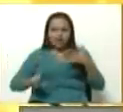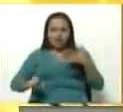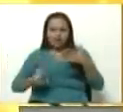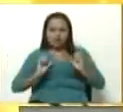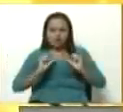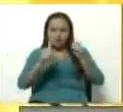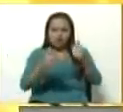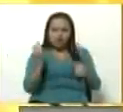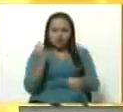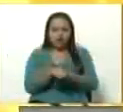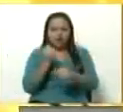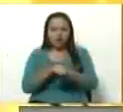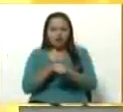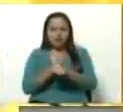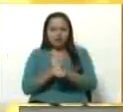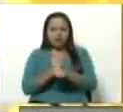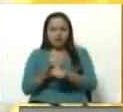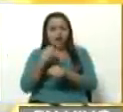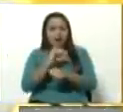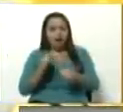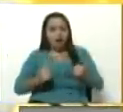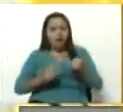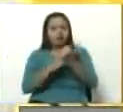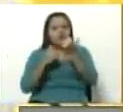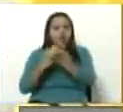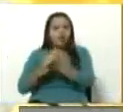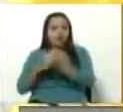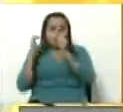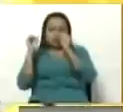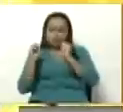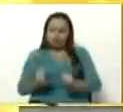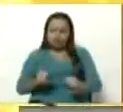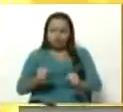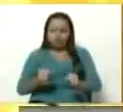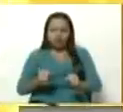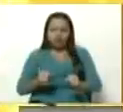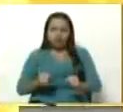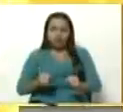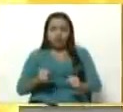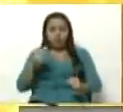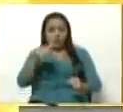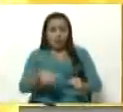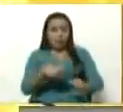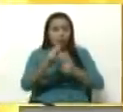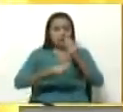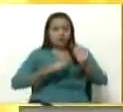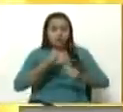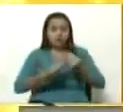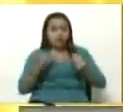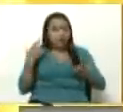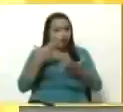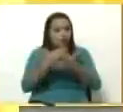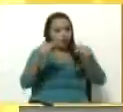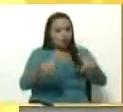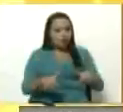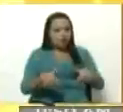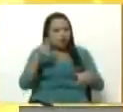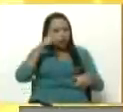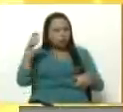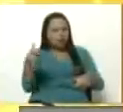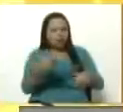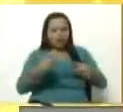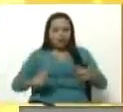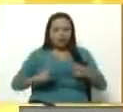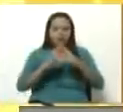arranque que va a servir para la consolidación de lo que hemos hecho. Sobre este Guárico de